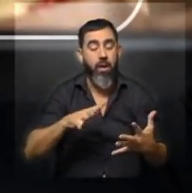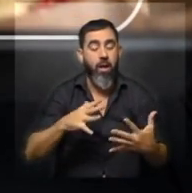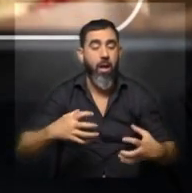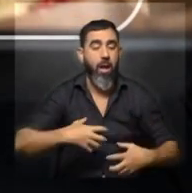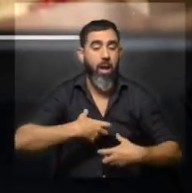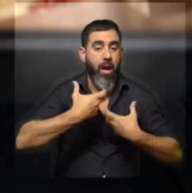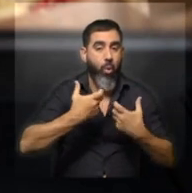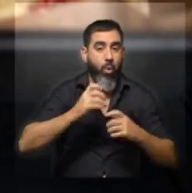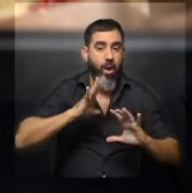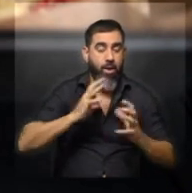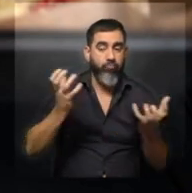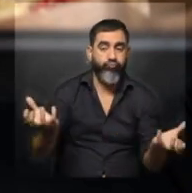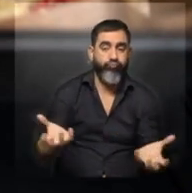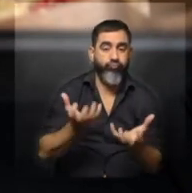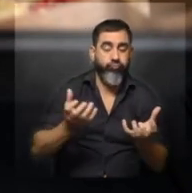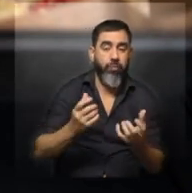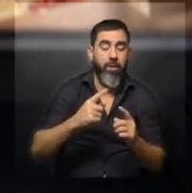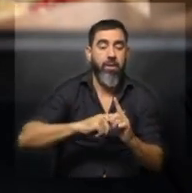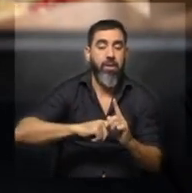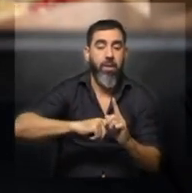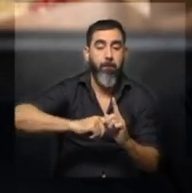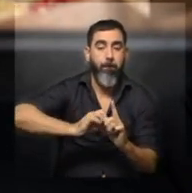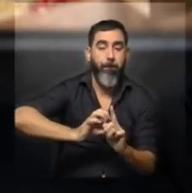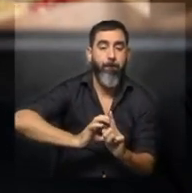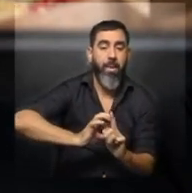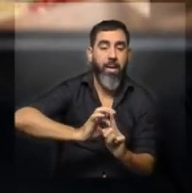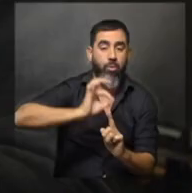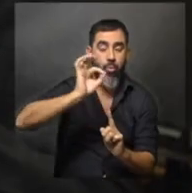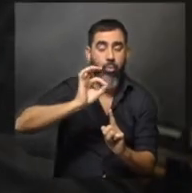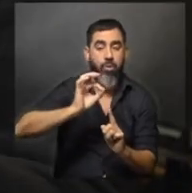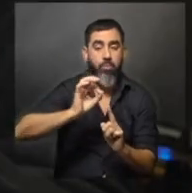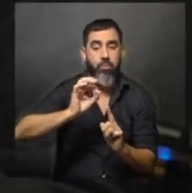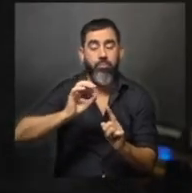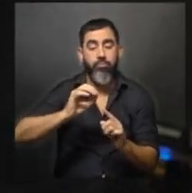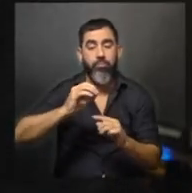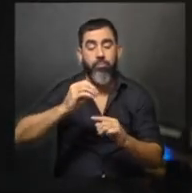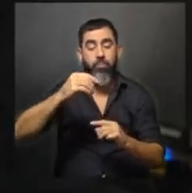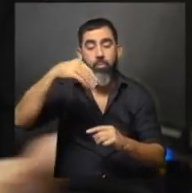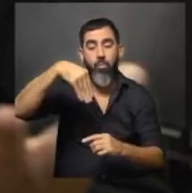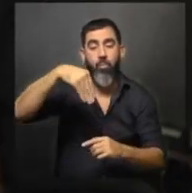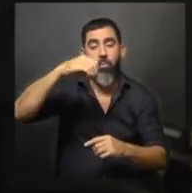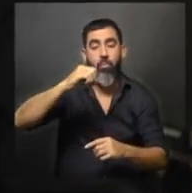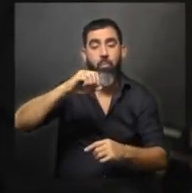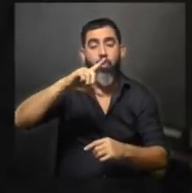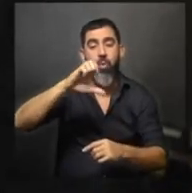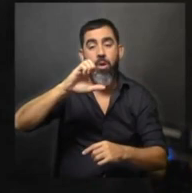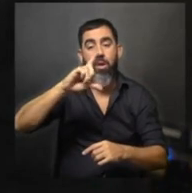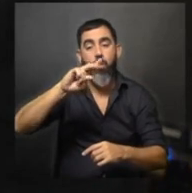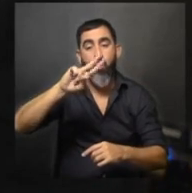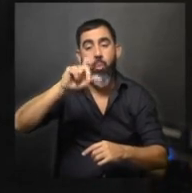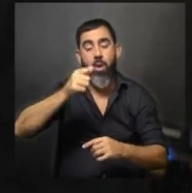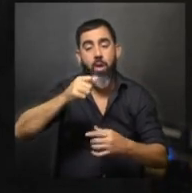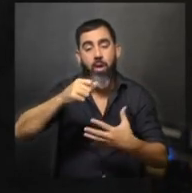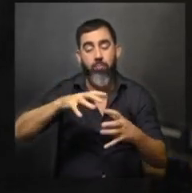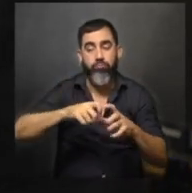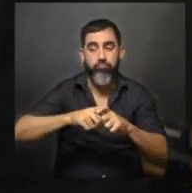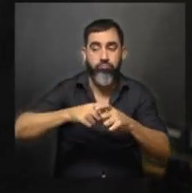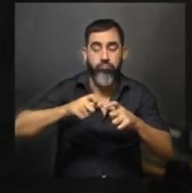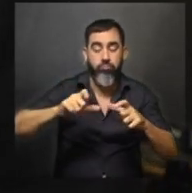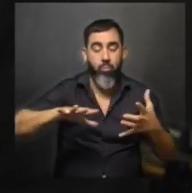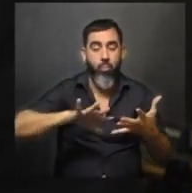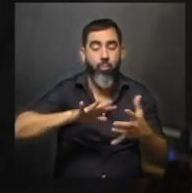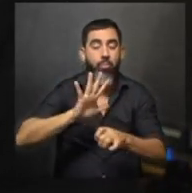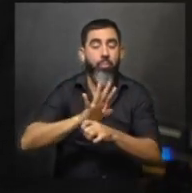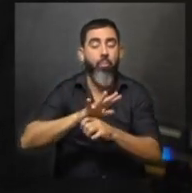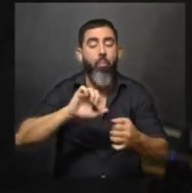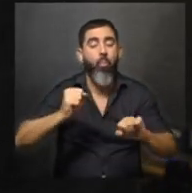sea, esa agitación es un aumento de temperatura porque hay una agitación de las moléculas del alimento o de las partículas de agua,